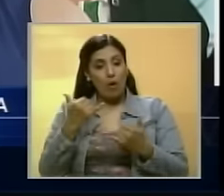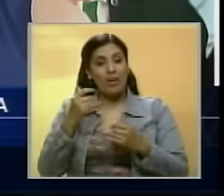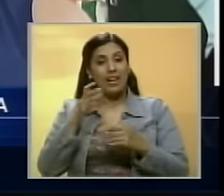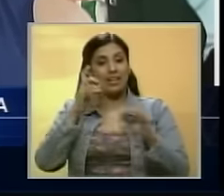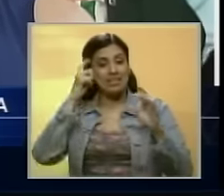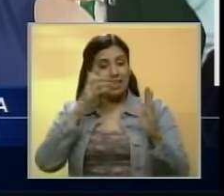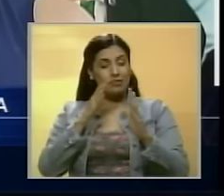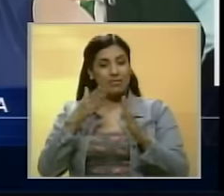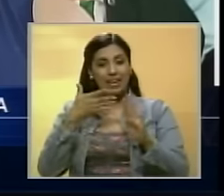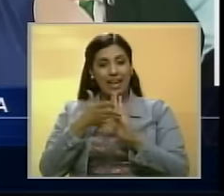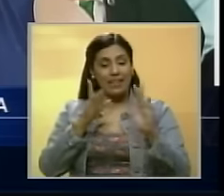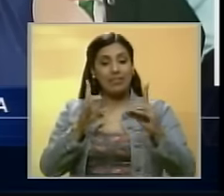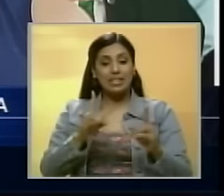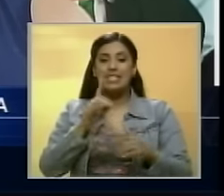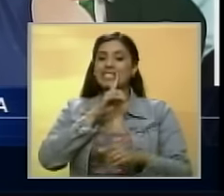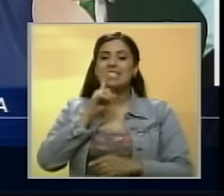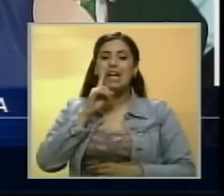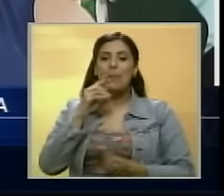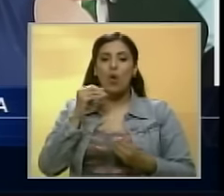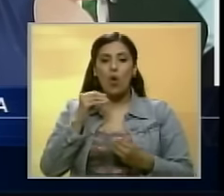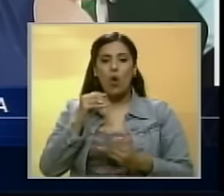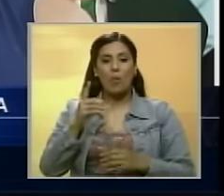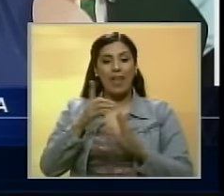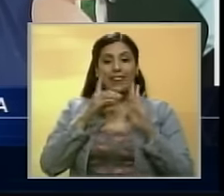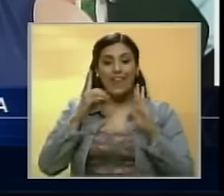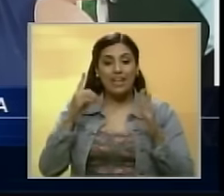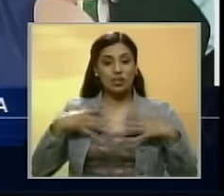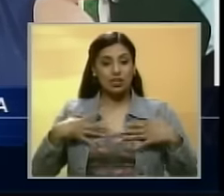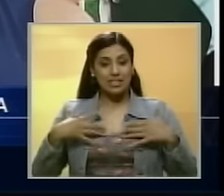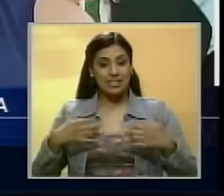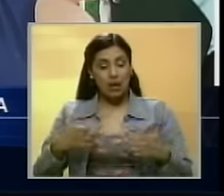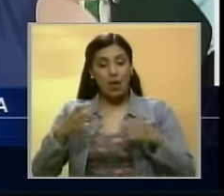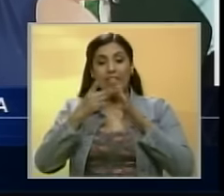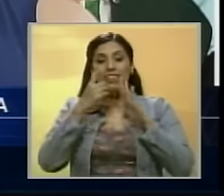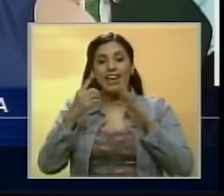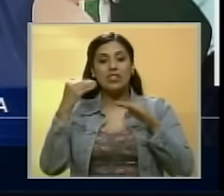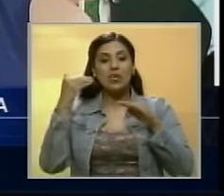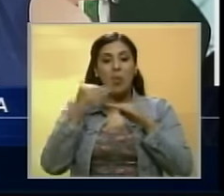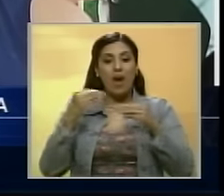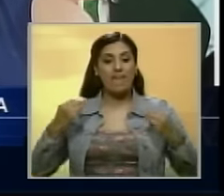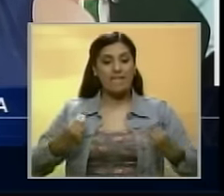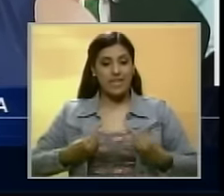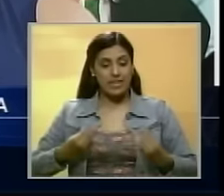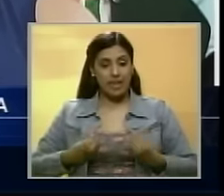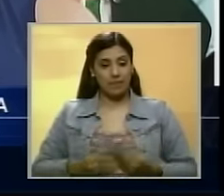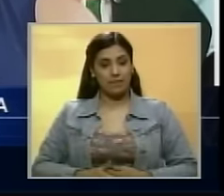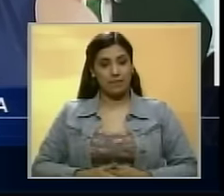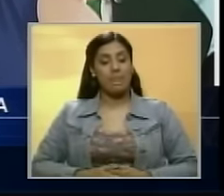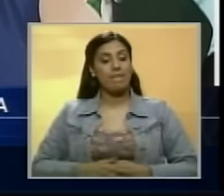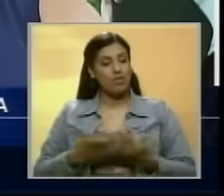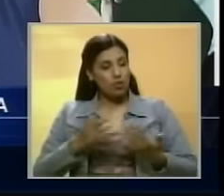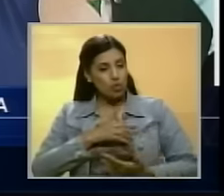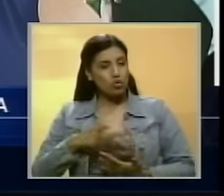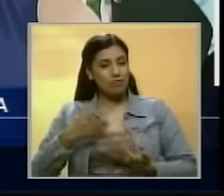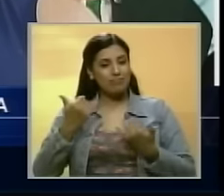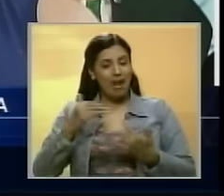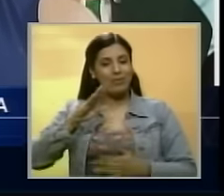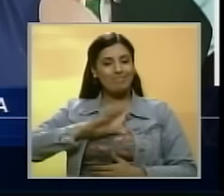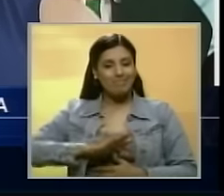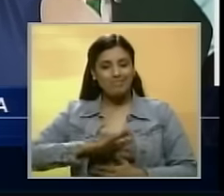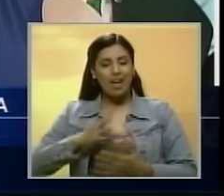jornada que decidimos llamar por el derecho a la salud como derecho a la vida y estamos